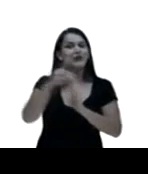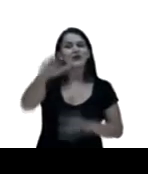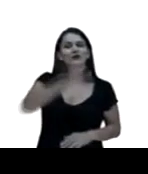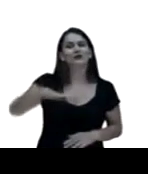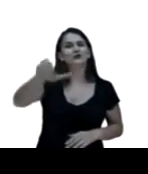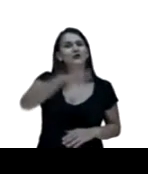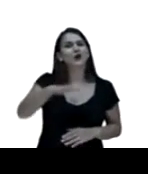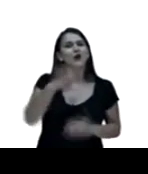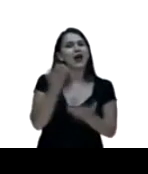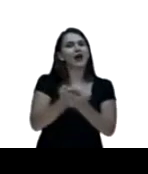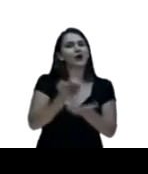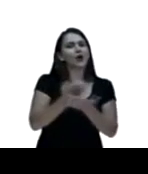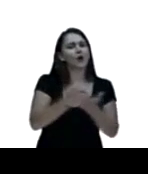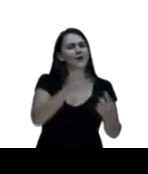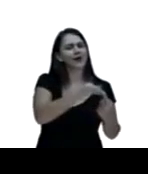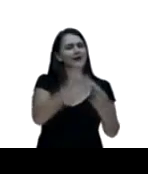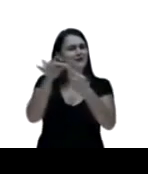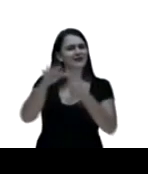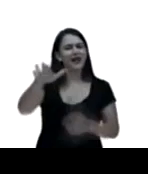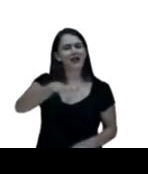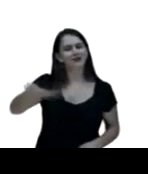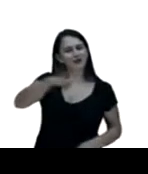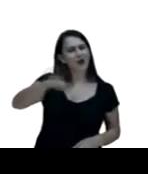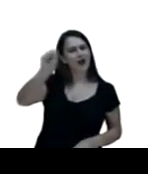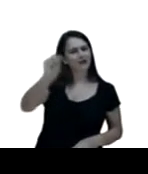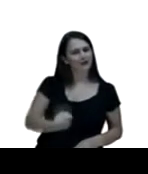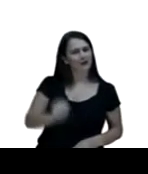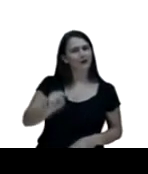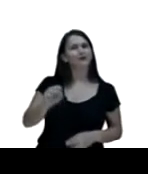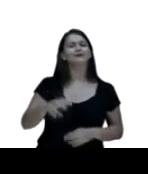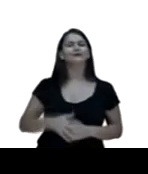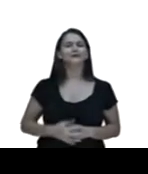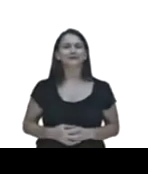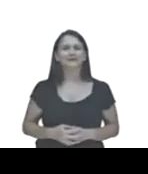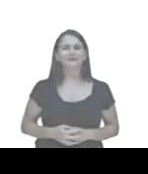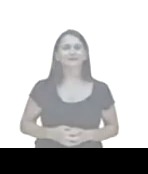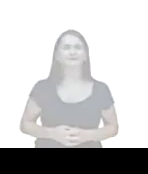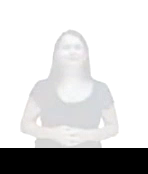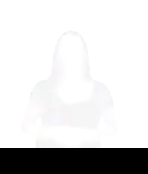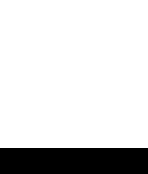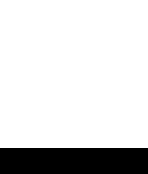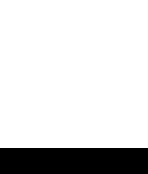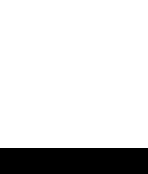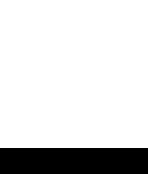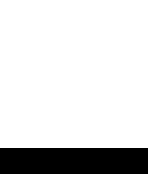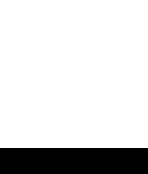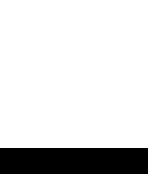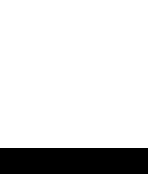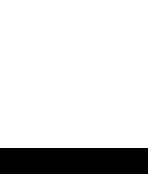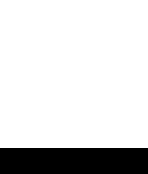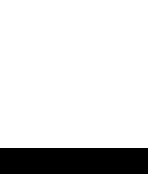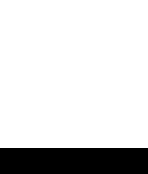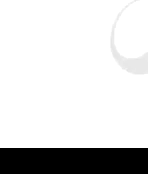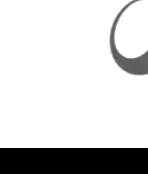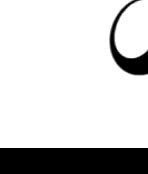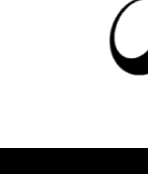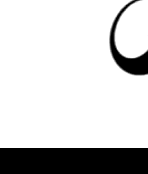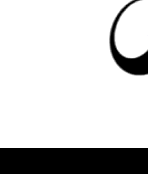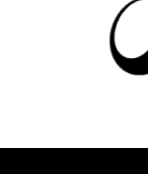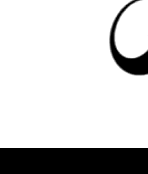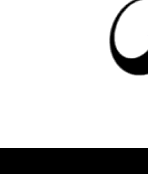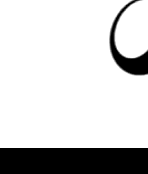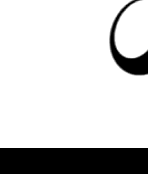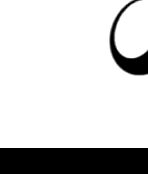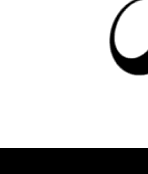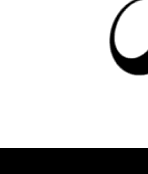de educación, a nivel de infraestructura, a nivel de comunicaciones, en todas las